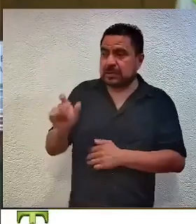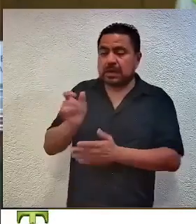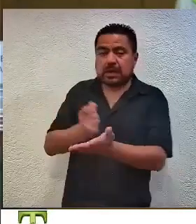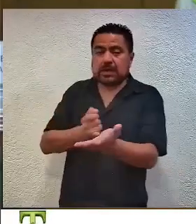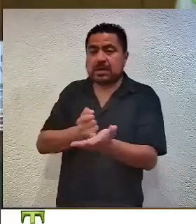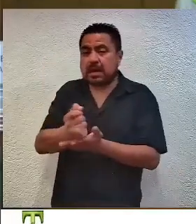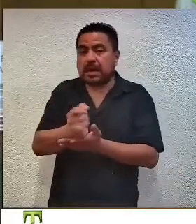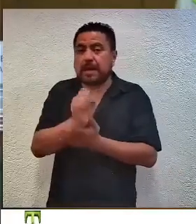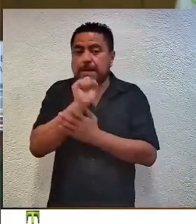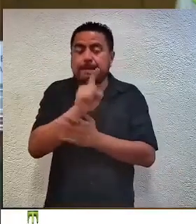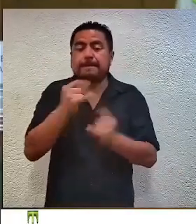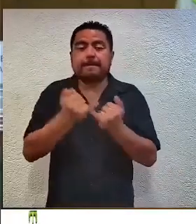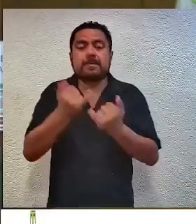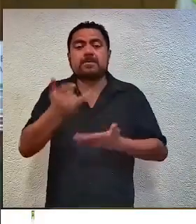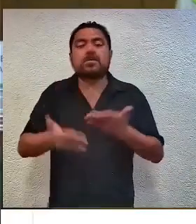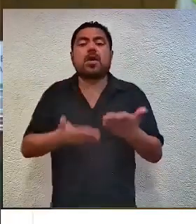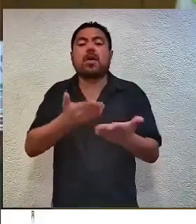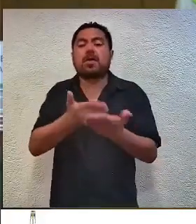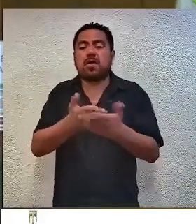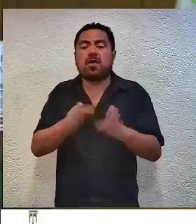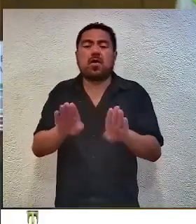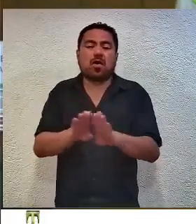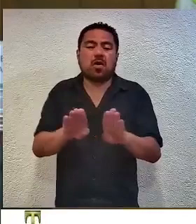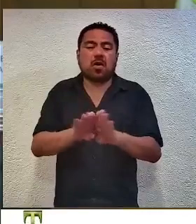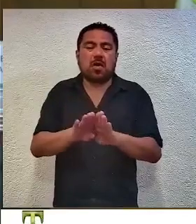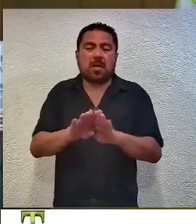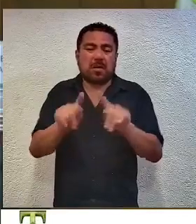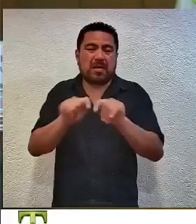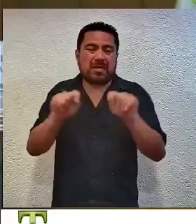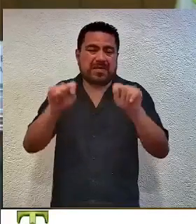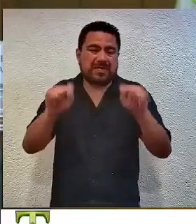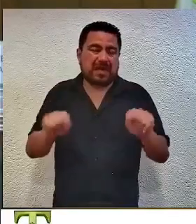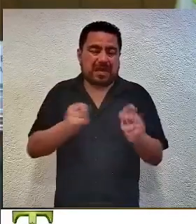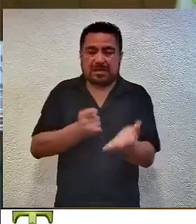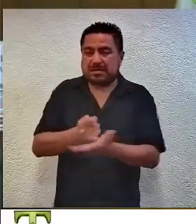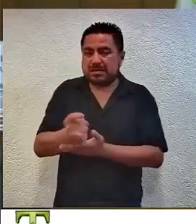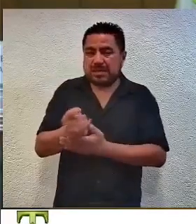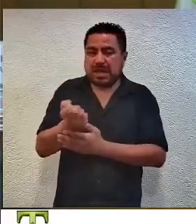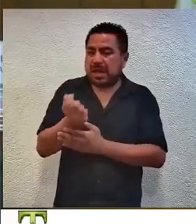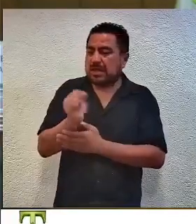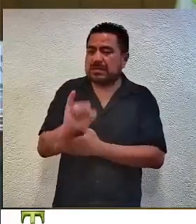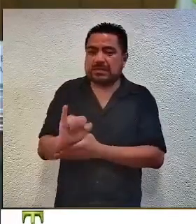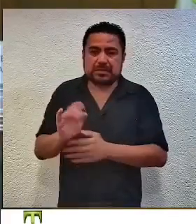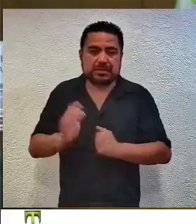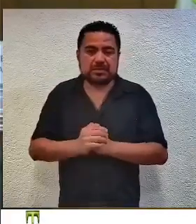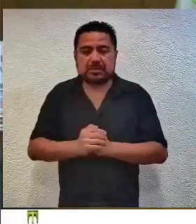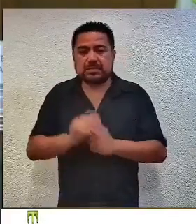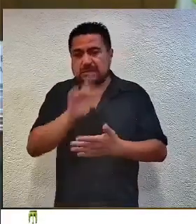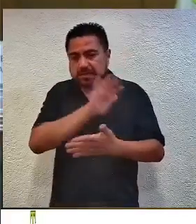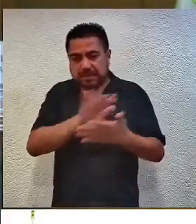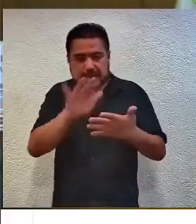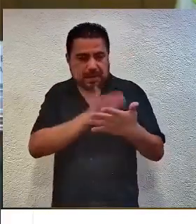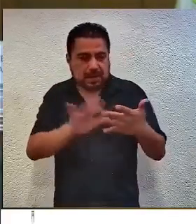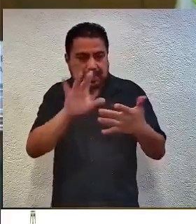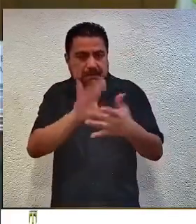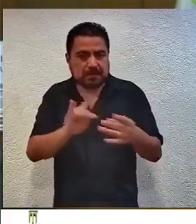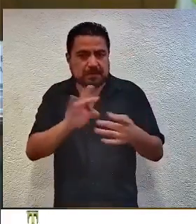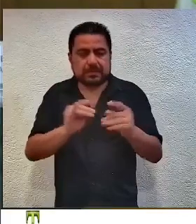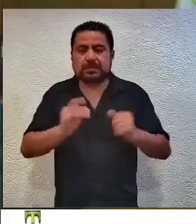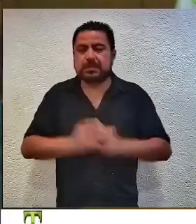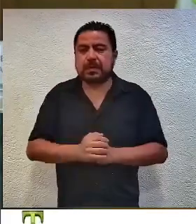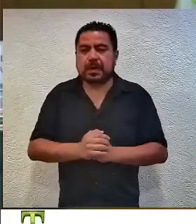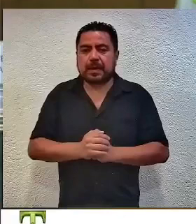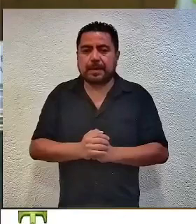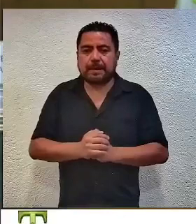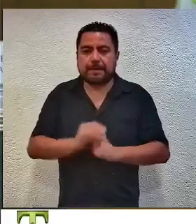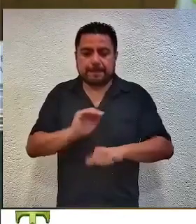determinación que propone conforme a la tesis de decisión siguiente. Leo textual. Es